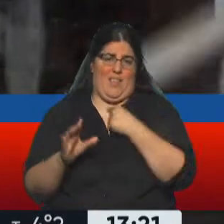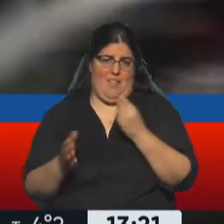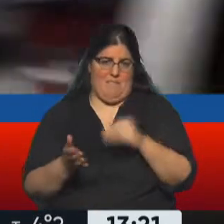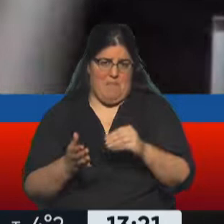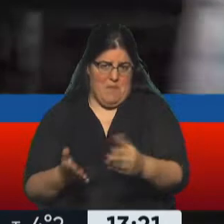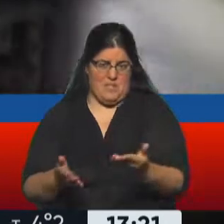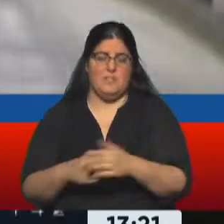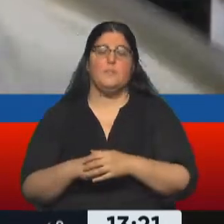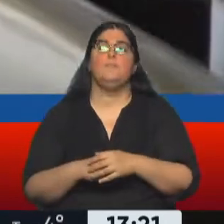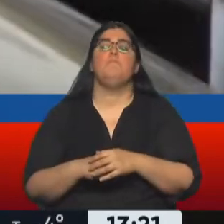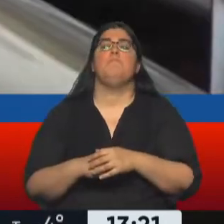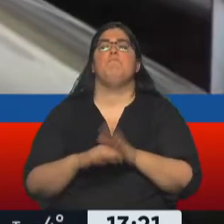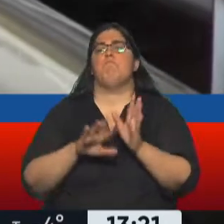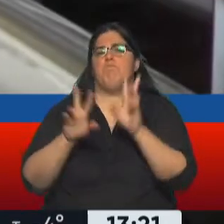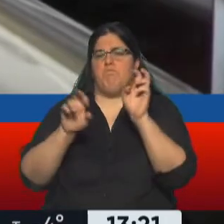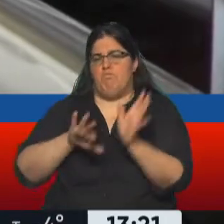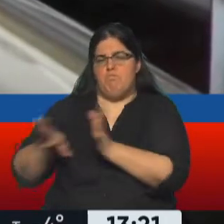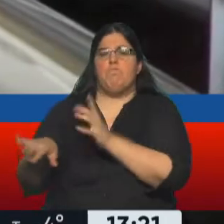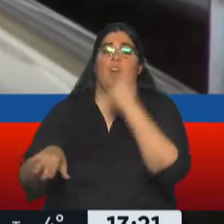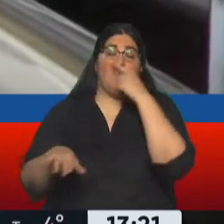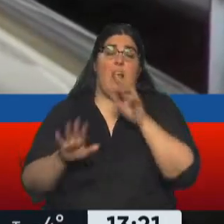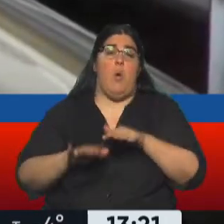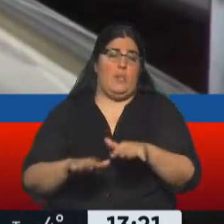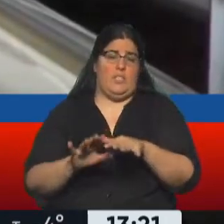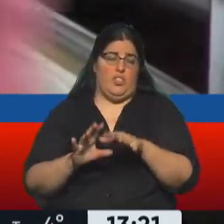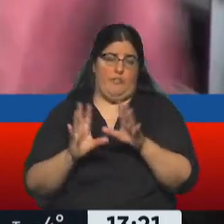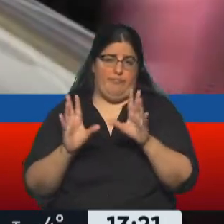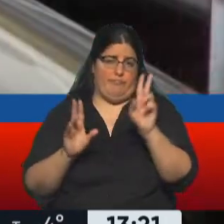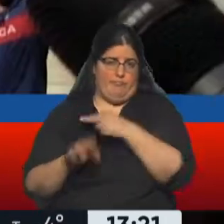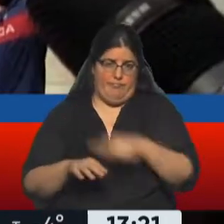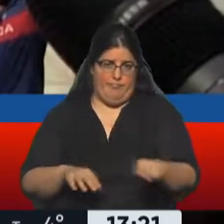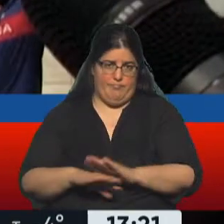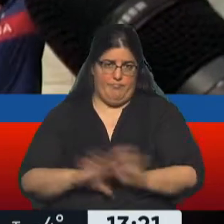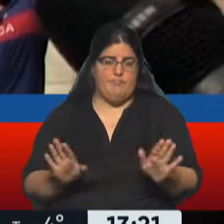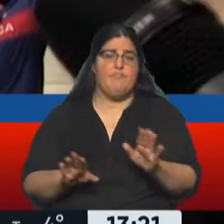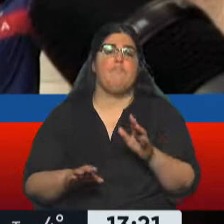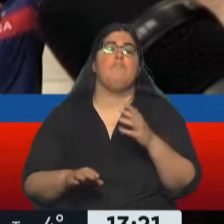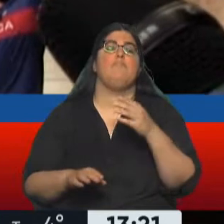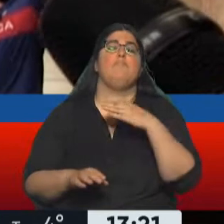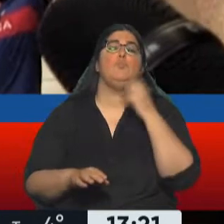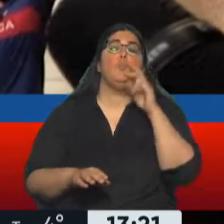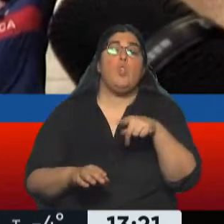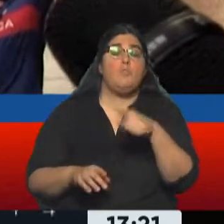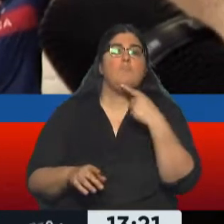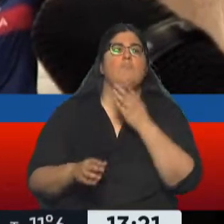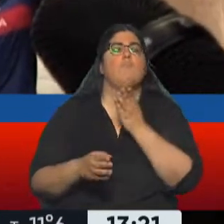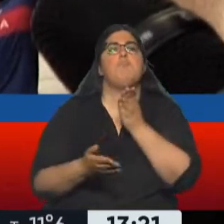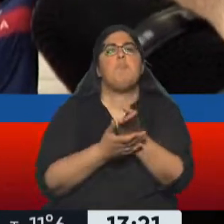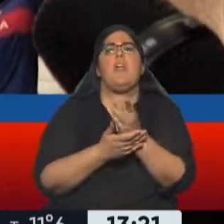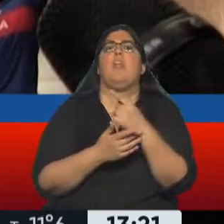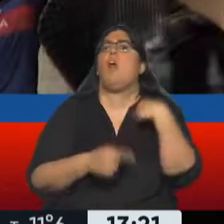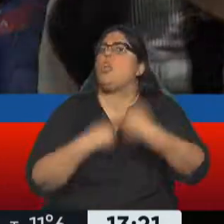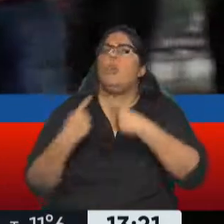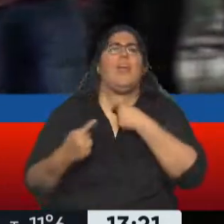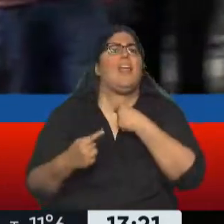más allá de eso, la movilización quedó finalmente desactivada. Junior llamó a continuar con las acciones de protesta